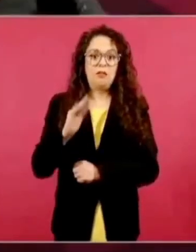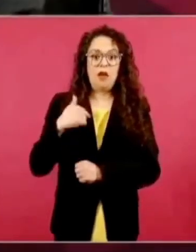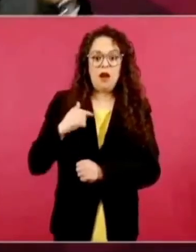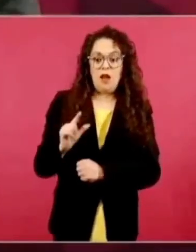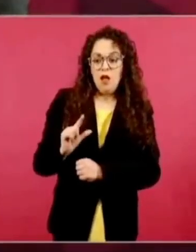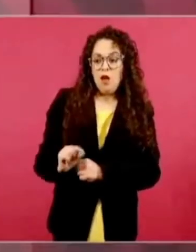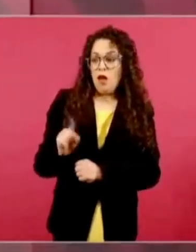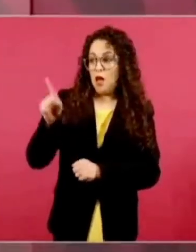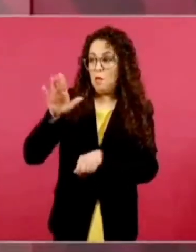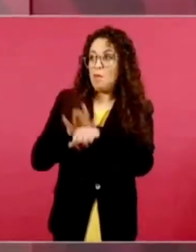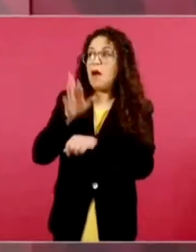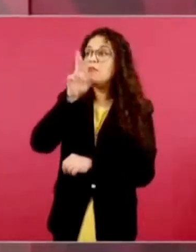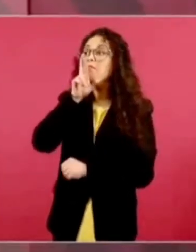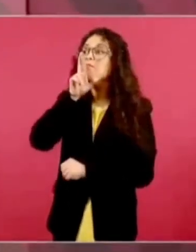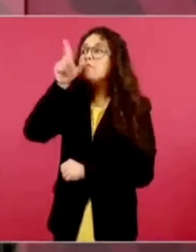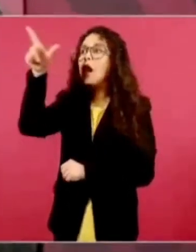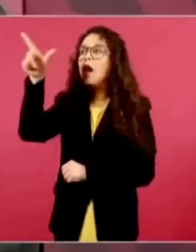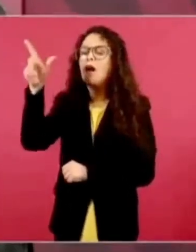es mejor que